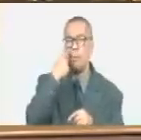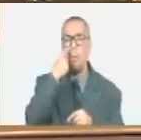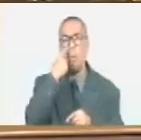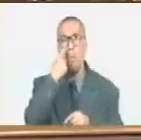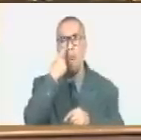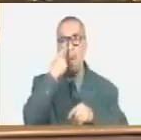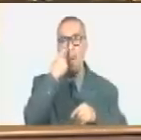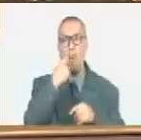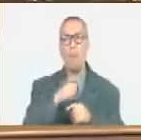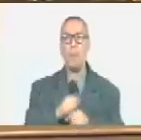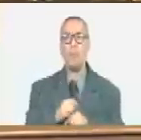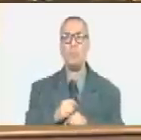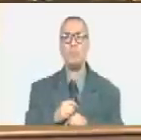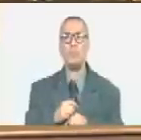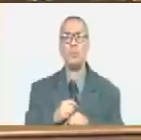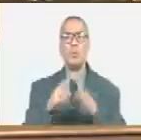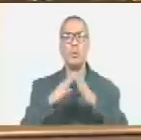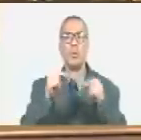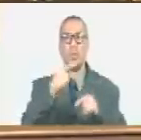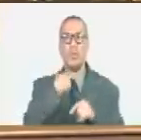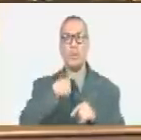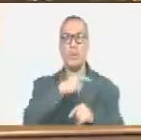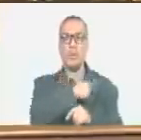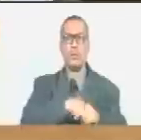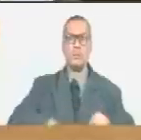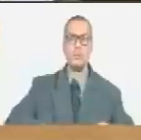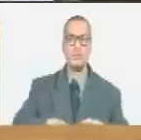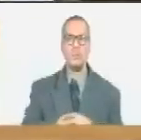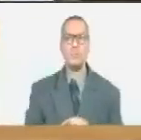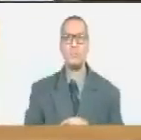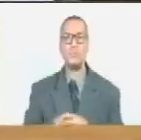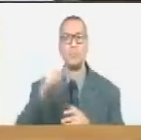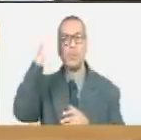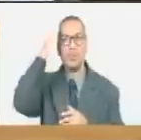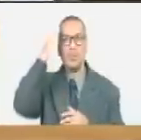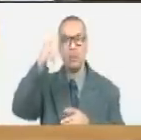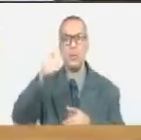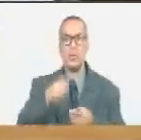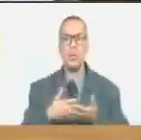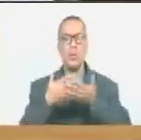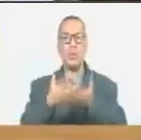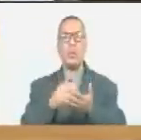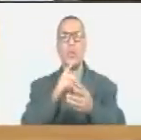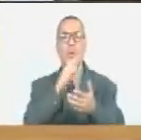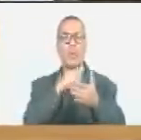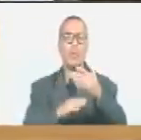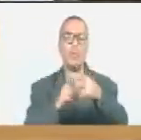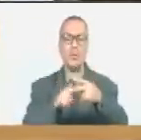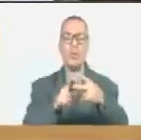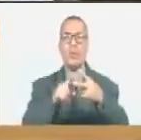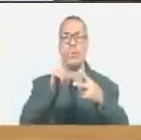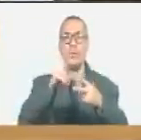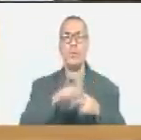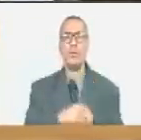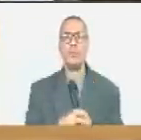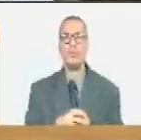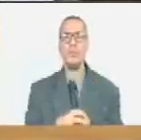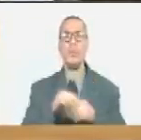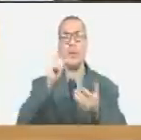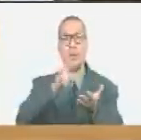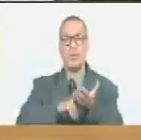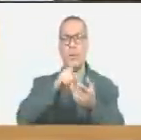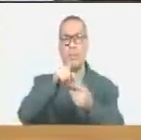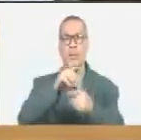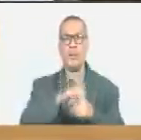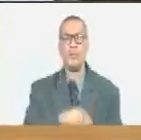y estupefacientes. Es todo, señor presidente. En consideración, la disposición transitoria segunda queda